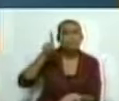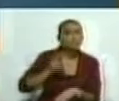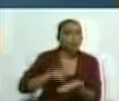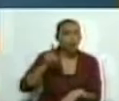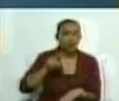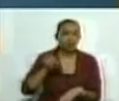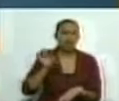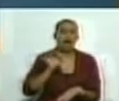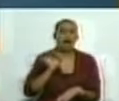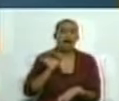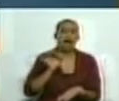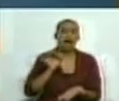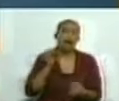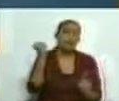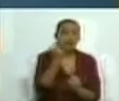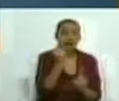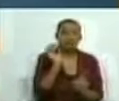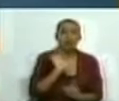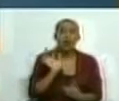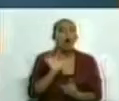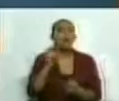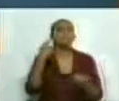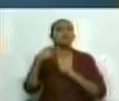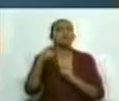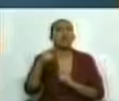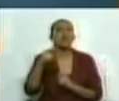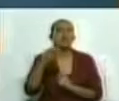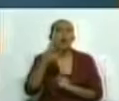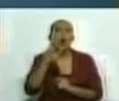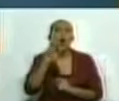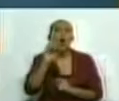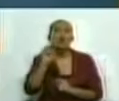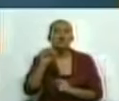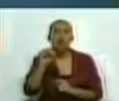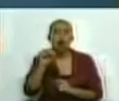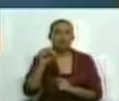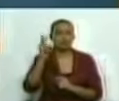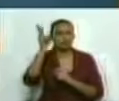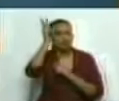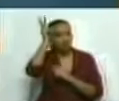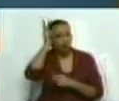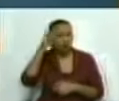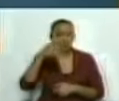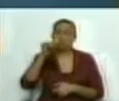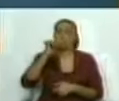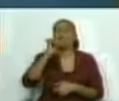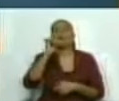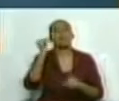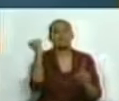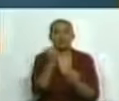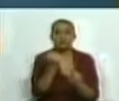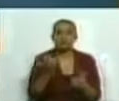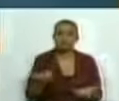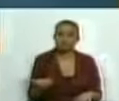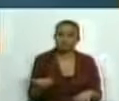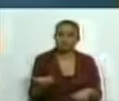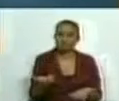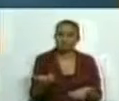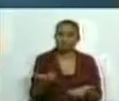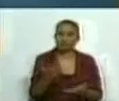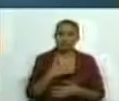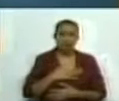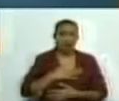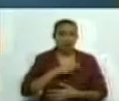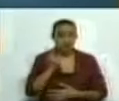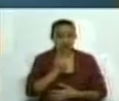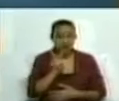de rón vean vean ahora esta realidad señores en Venezuela eso no lo vamos a